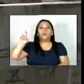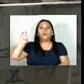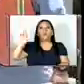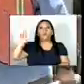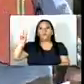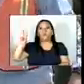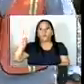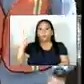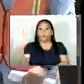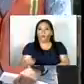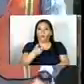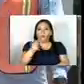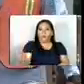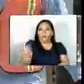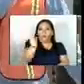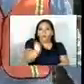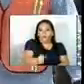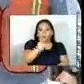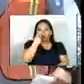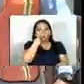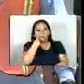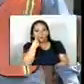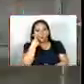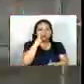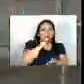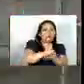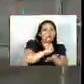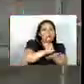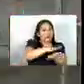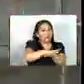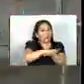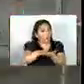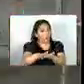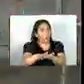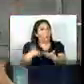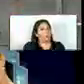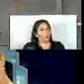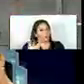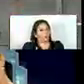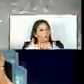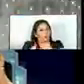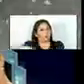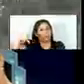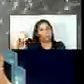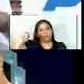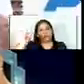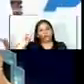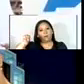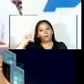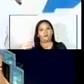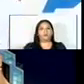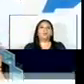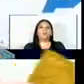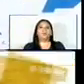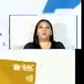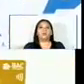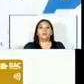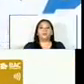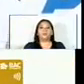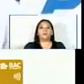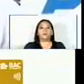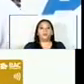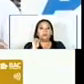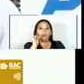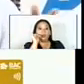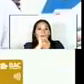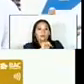director de aseguramiento y control de calidad de Las Pavas, abonando al proceso de modernización de la planta. Cuyo laboratorio